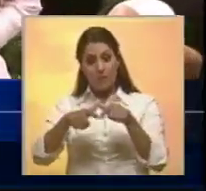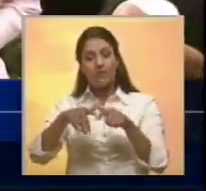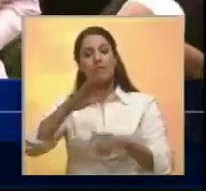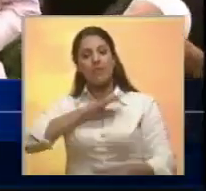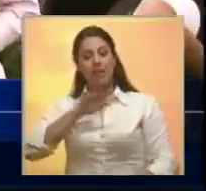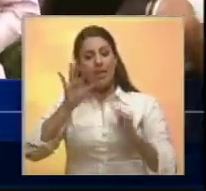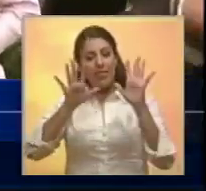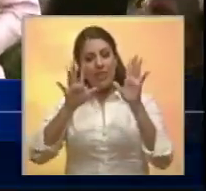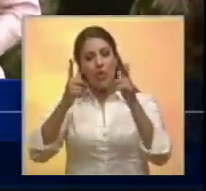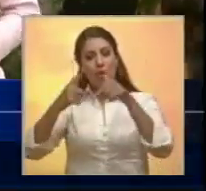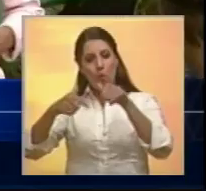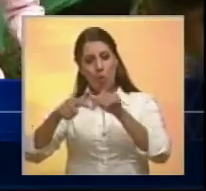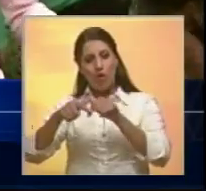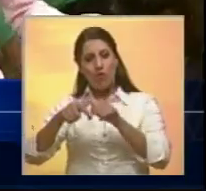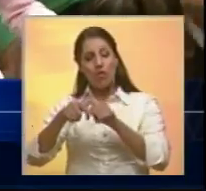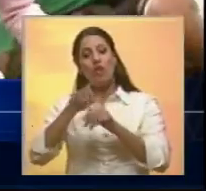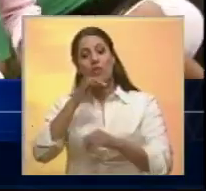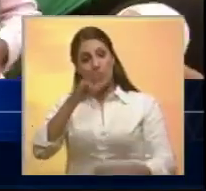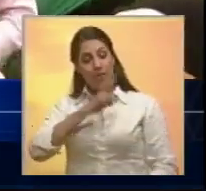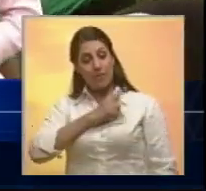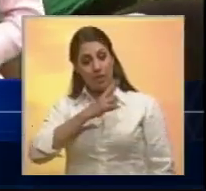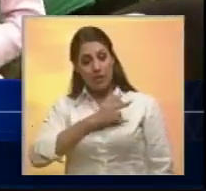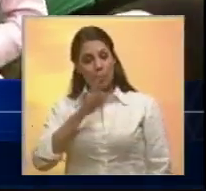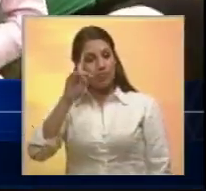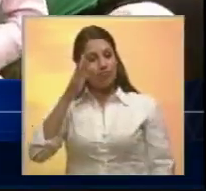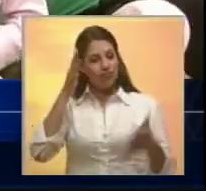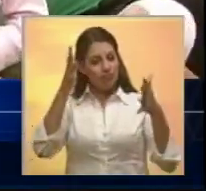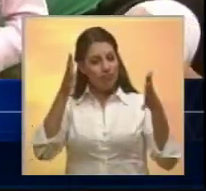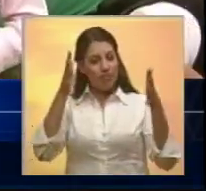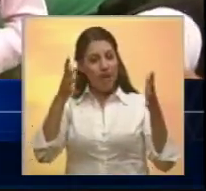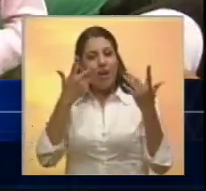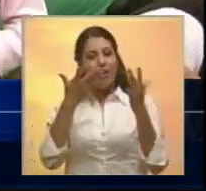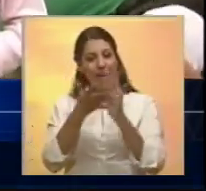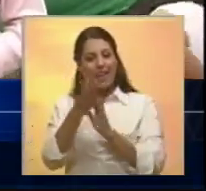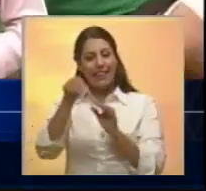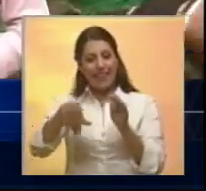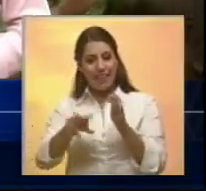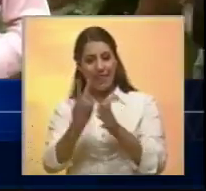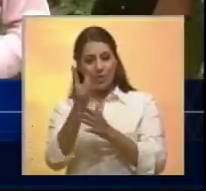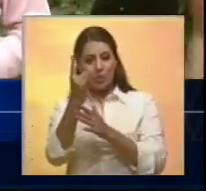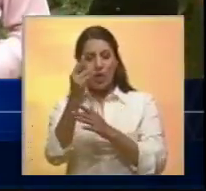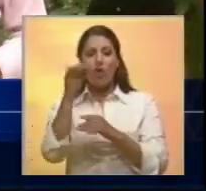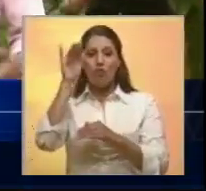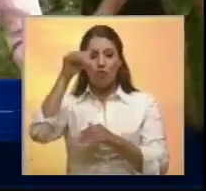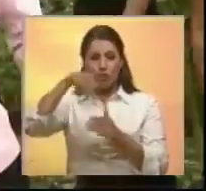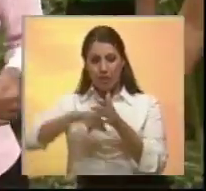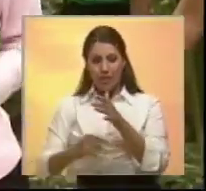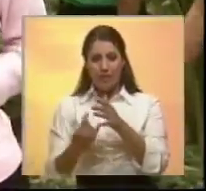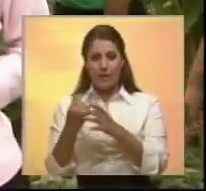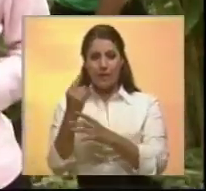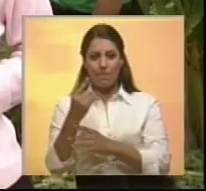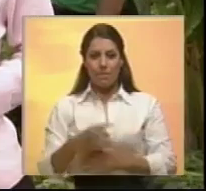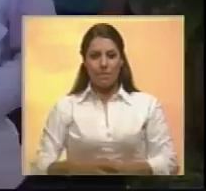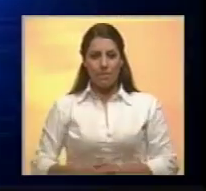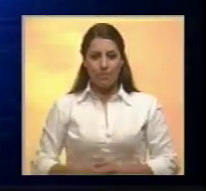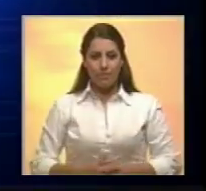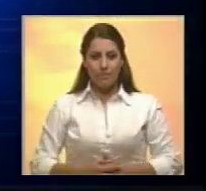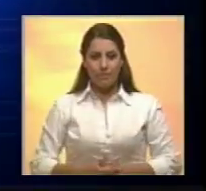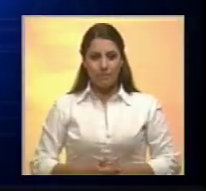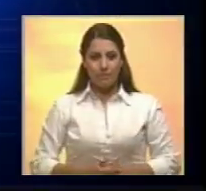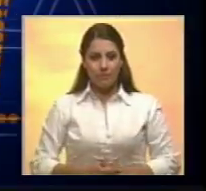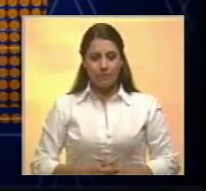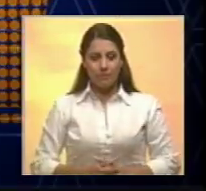tienen más de 10 rubros agrícolas. Noticiero Venevisión te recomienda que eches raíces en suelo venezolano, porque el futuro está en la raíz.